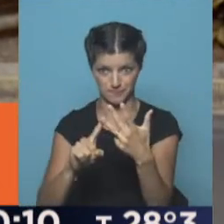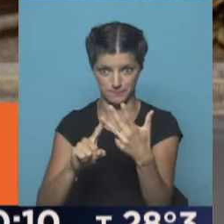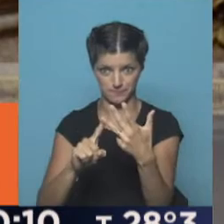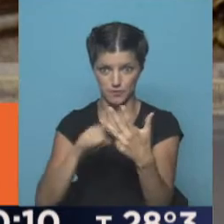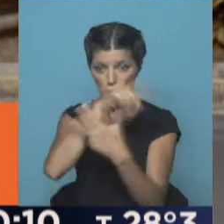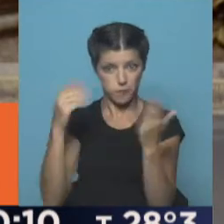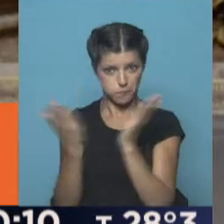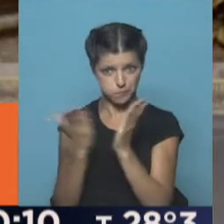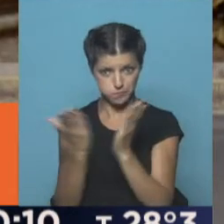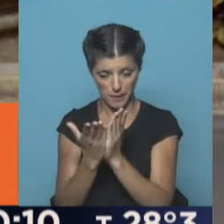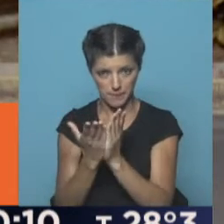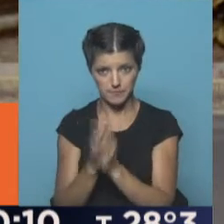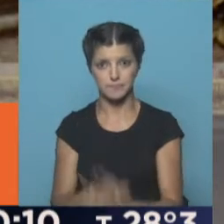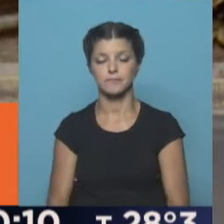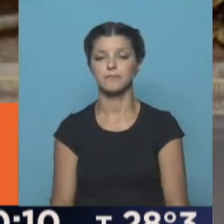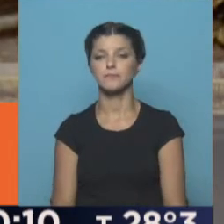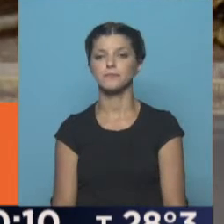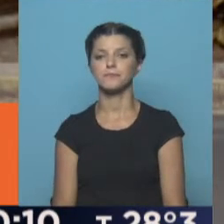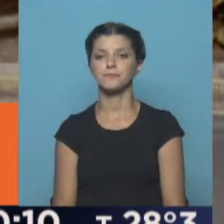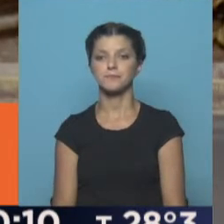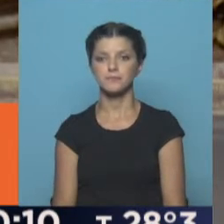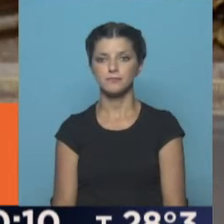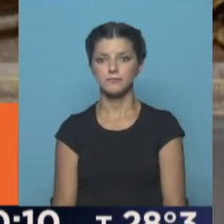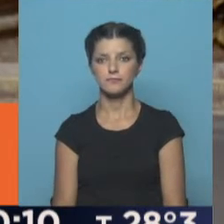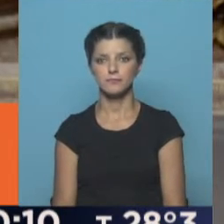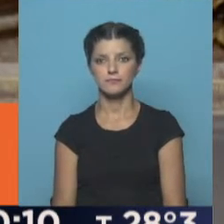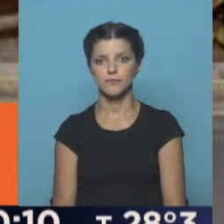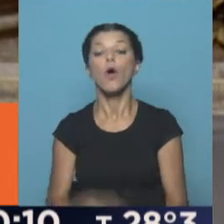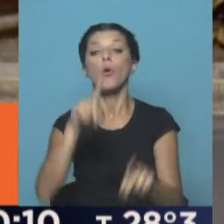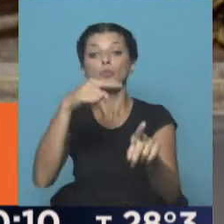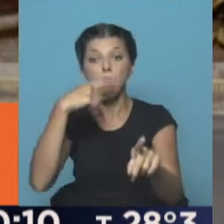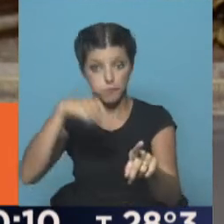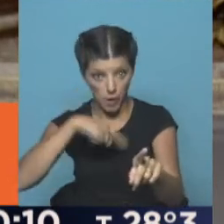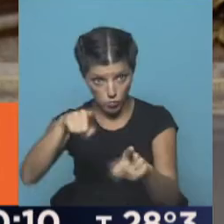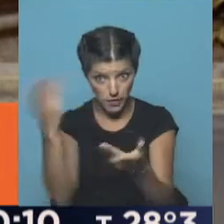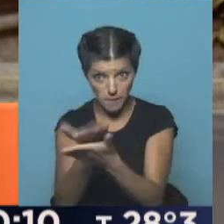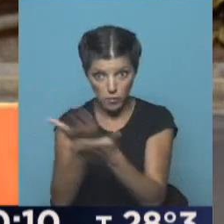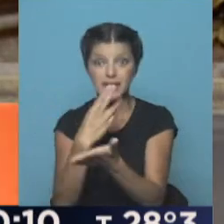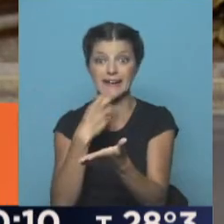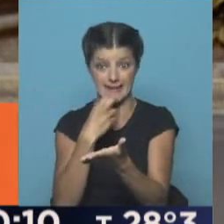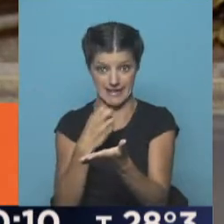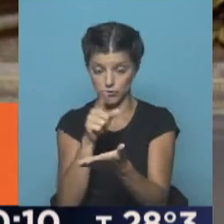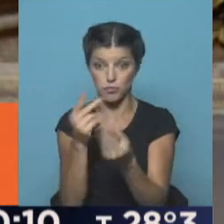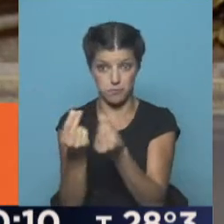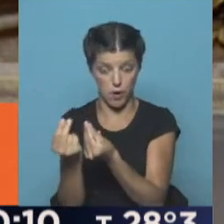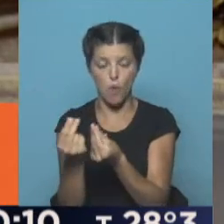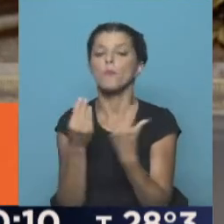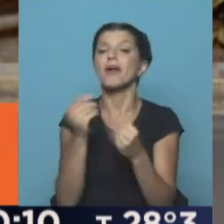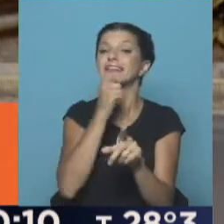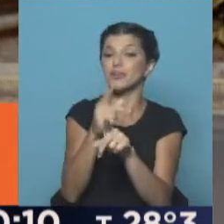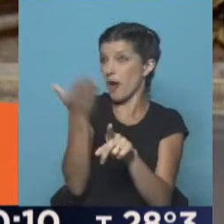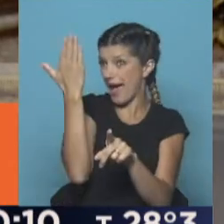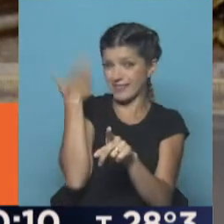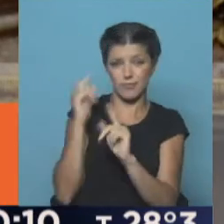hace falta ir recomponiendo lo que vale esto que ustedes producen que es la energía porque si no pasa lo que nos pasó